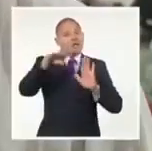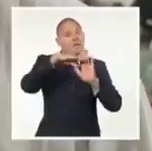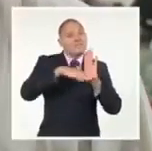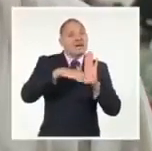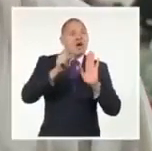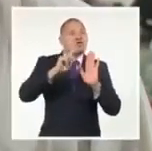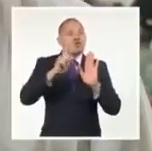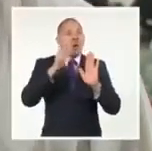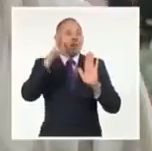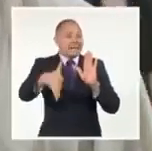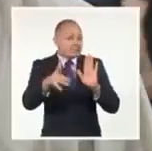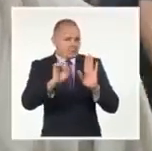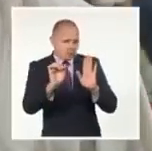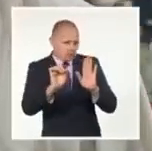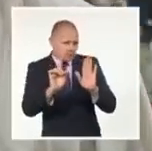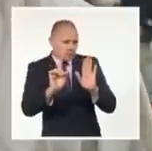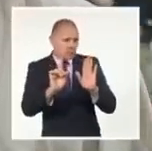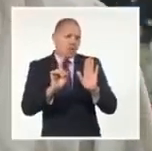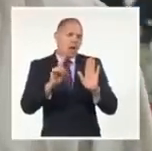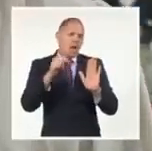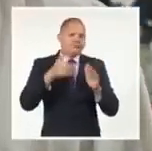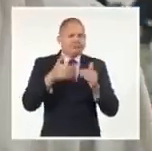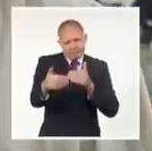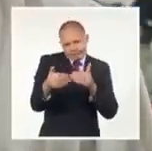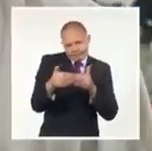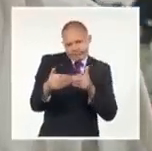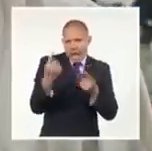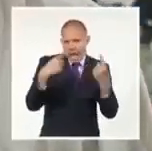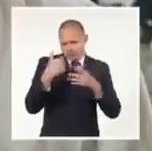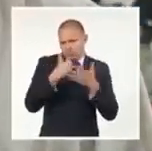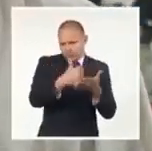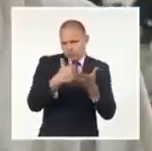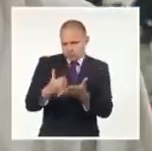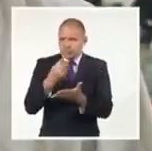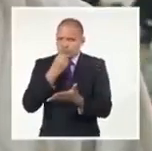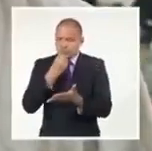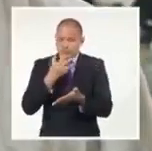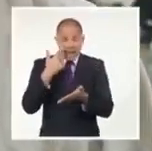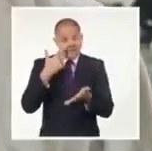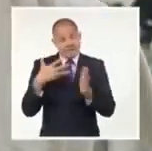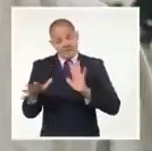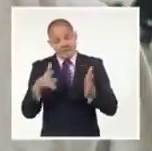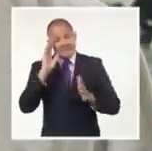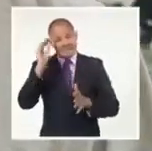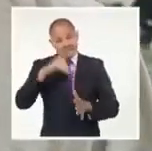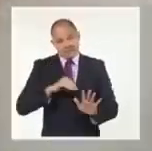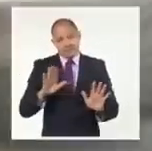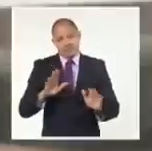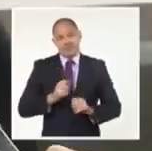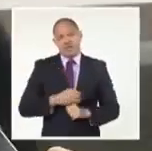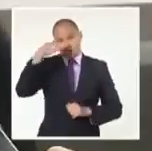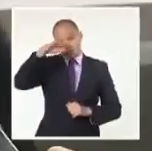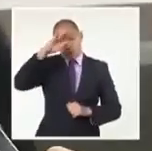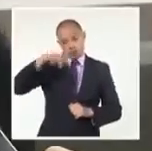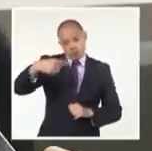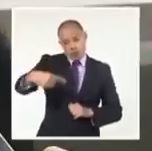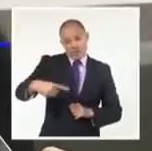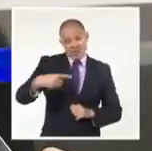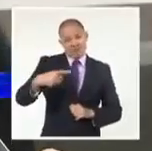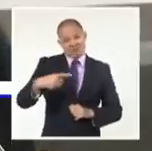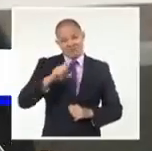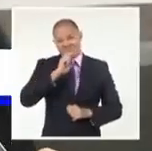en este momento va a ayudar, bueno, la situación que lamentablemente enfrentamos día a día. Y eso, la verdad,